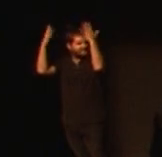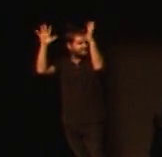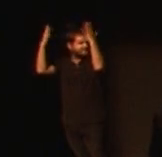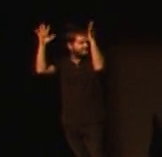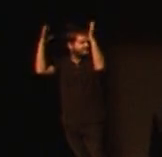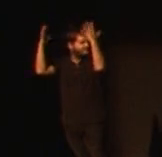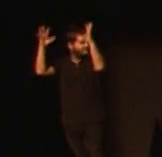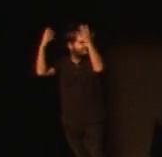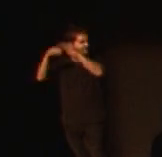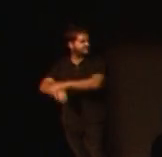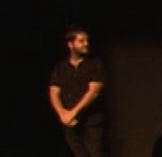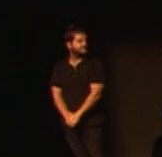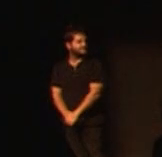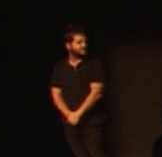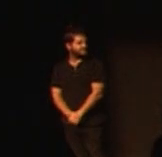Gracias.